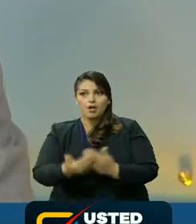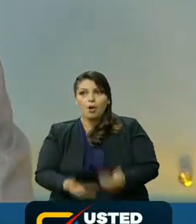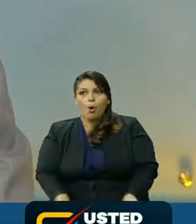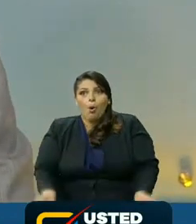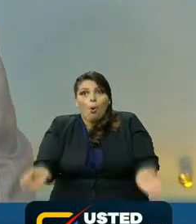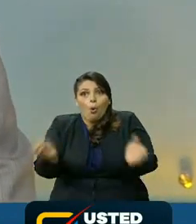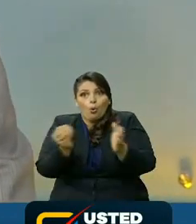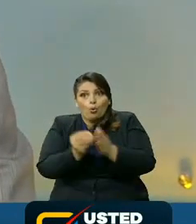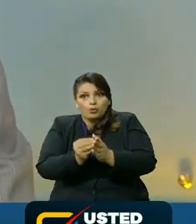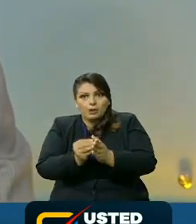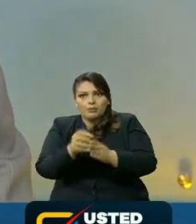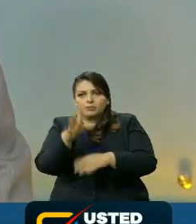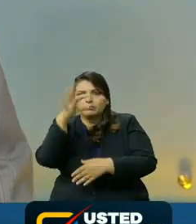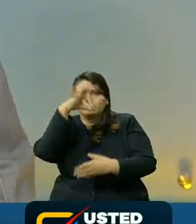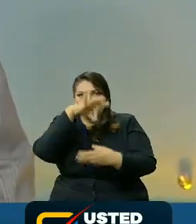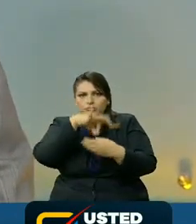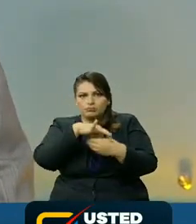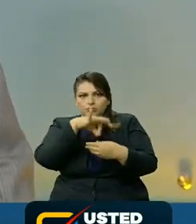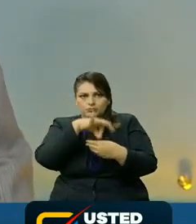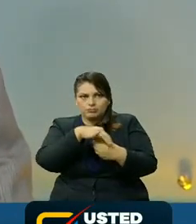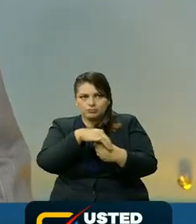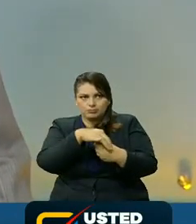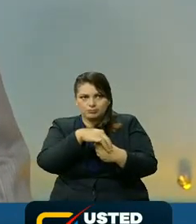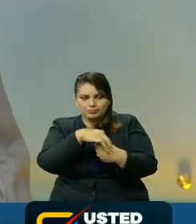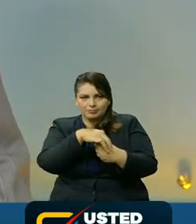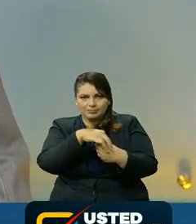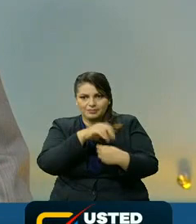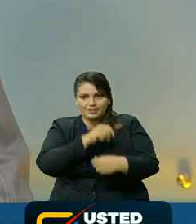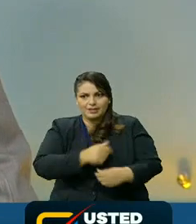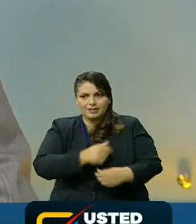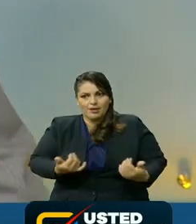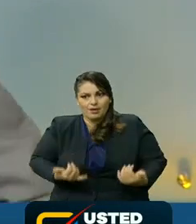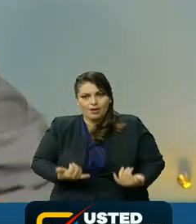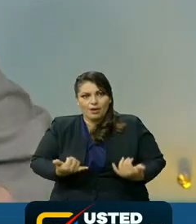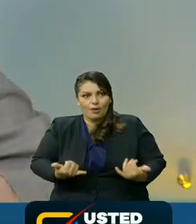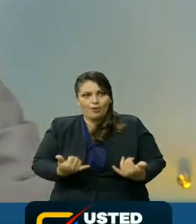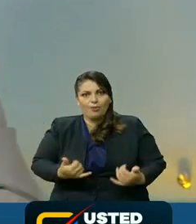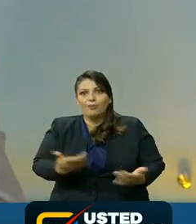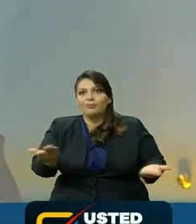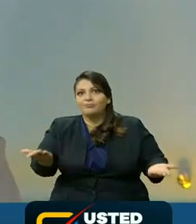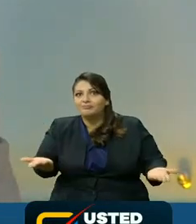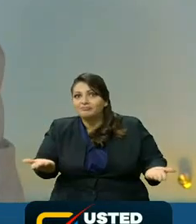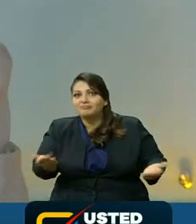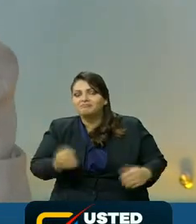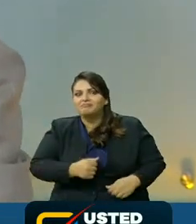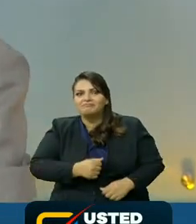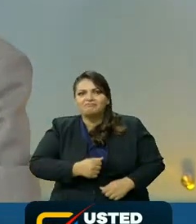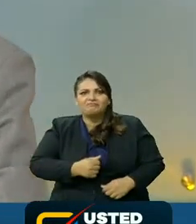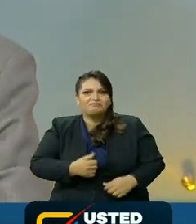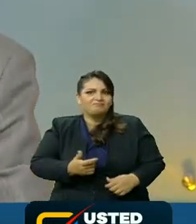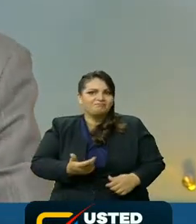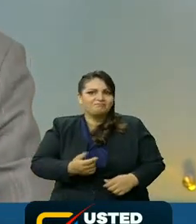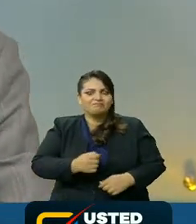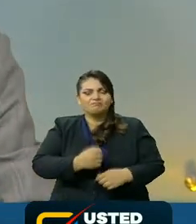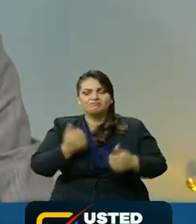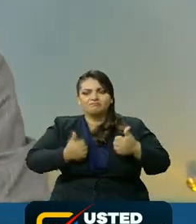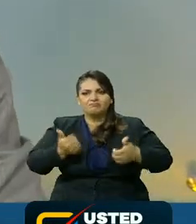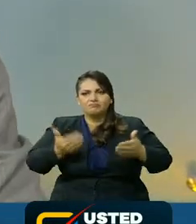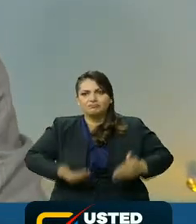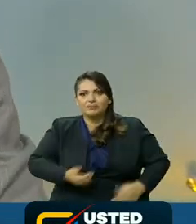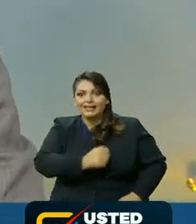opción difícilmente alcanzaría con los votos de las otras fuerzas a pretender ganar, en mi